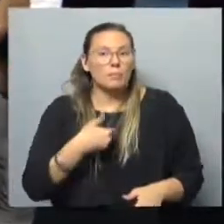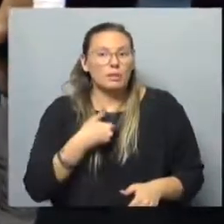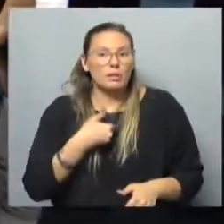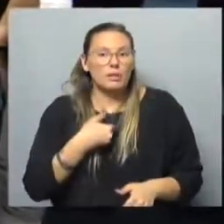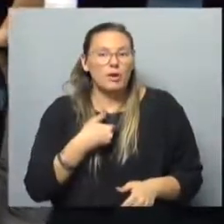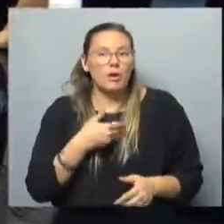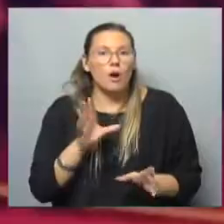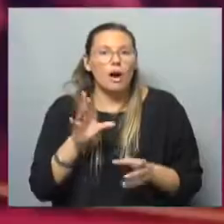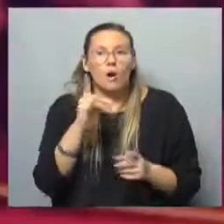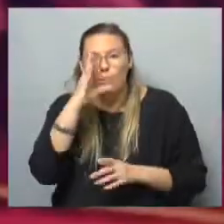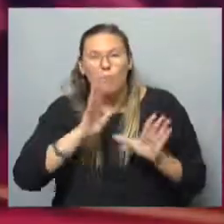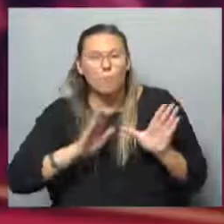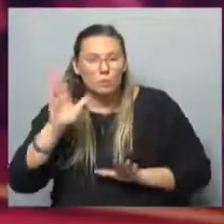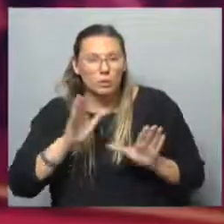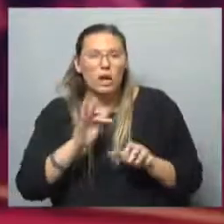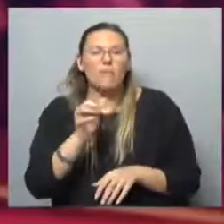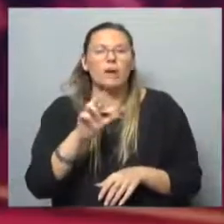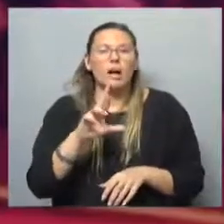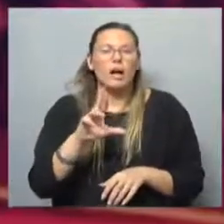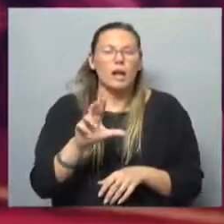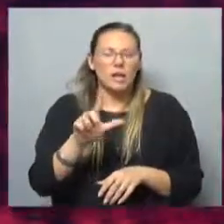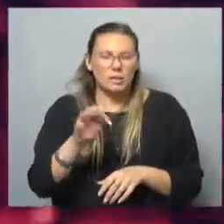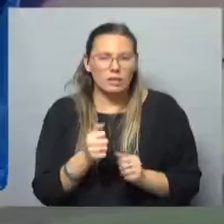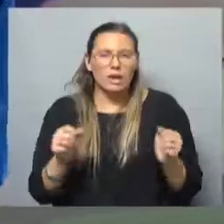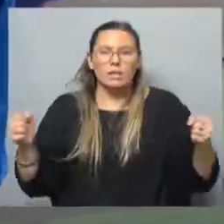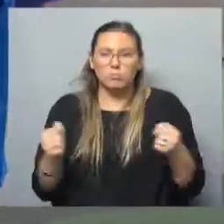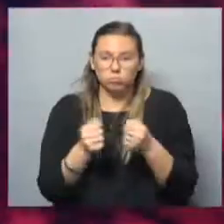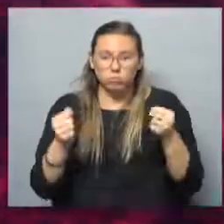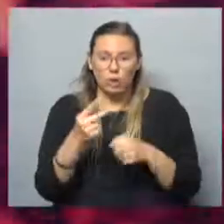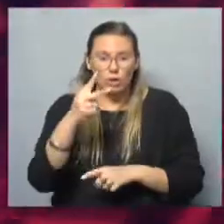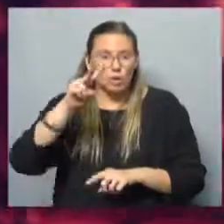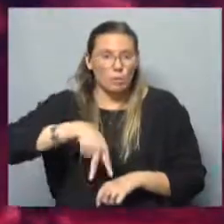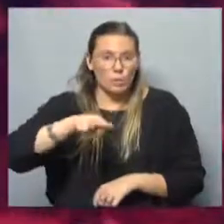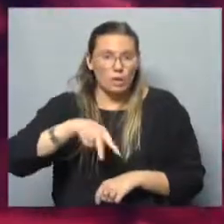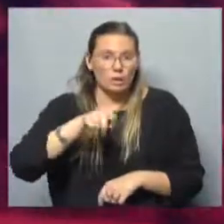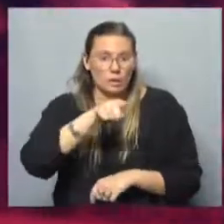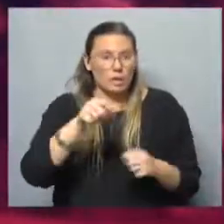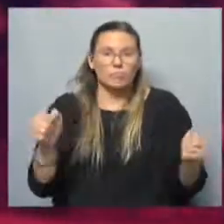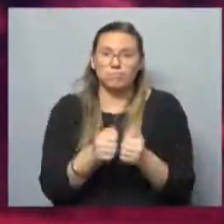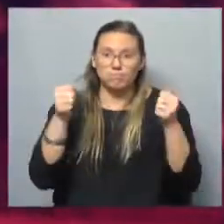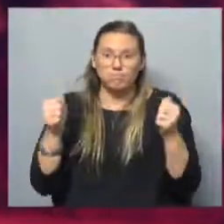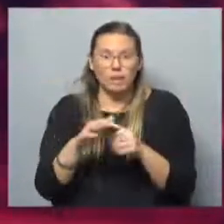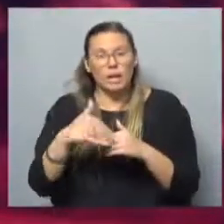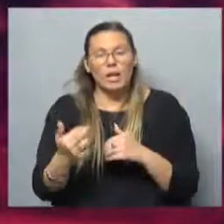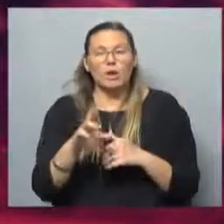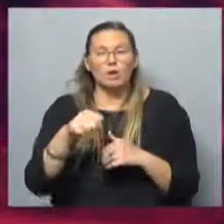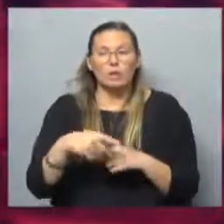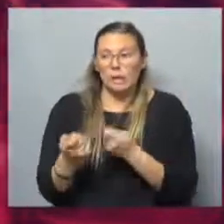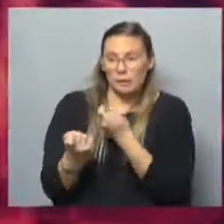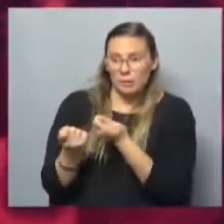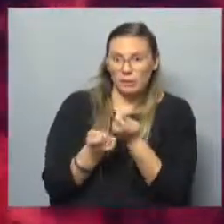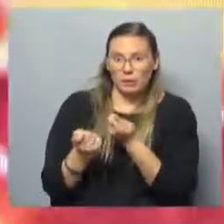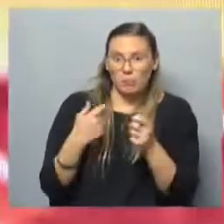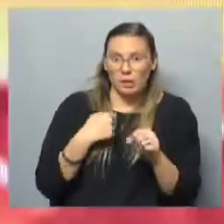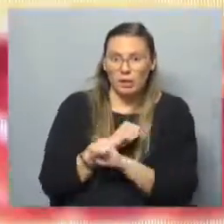con la falta y llevar los platillos. ¿83, por ahí? A los dos meses estaba tocando él los platillos al lado de Ronald, que fue el que le prestó los platillos para